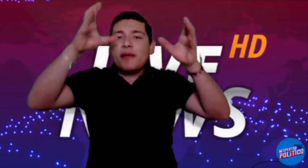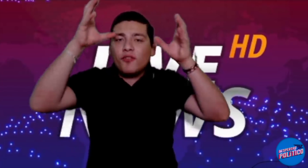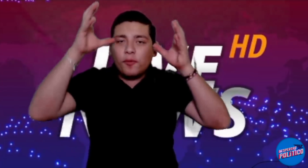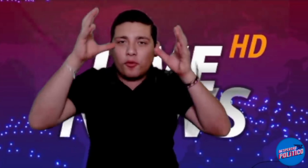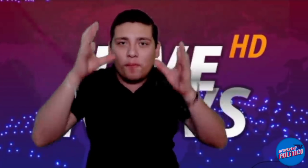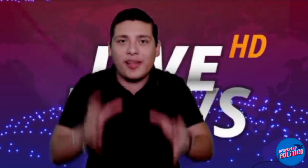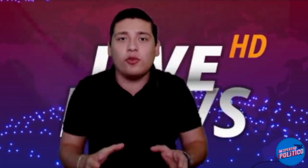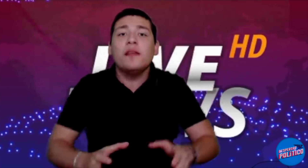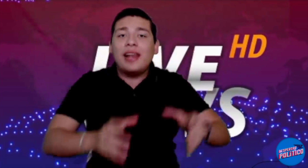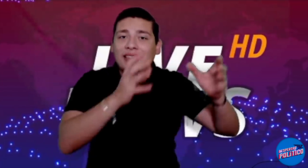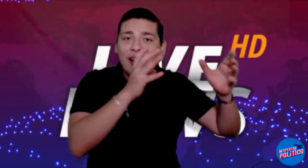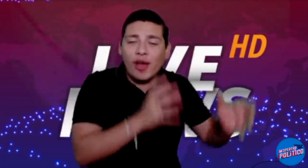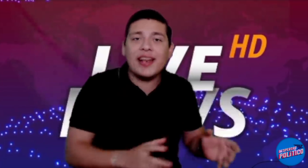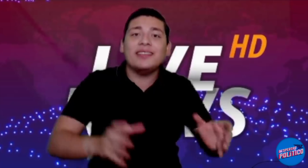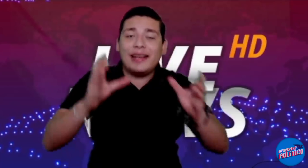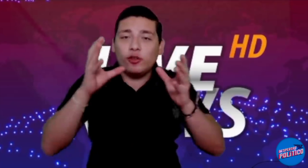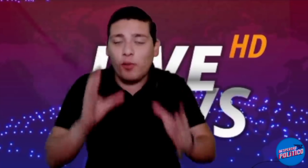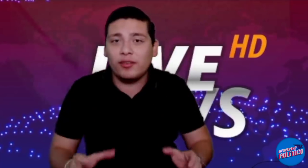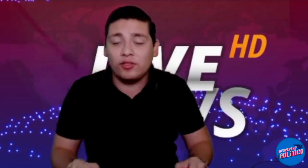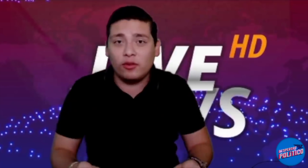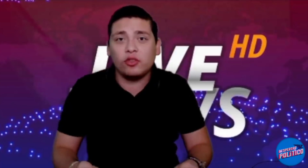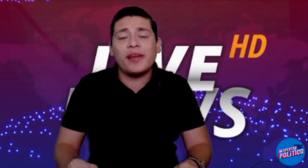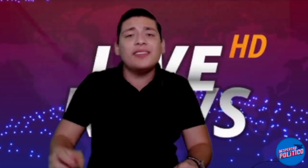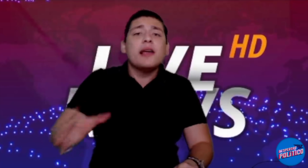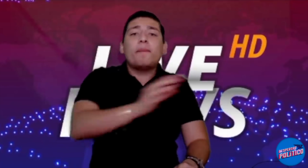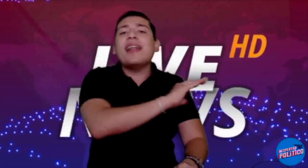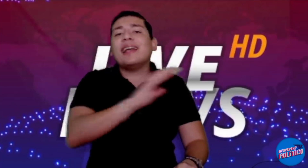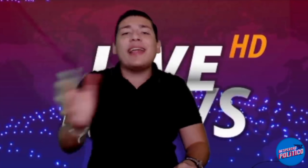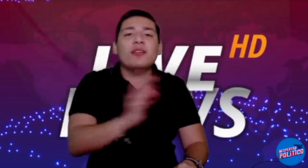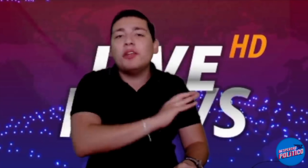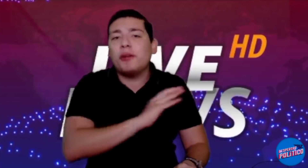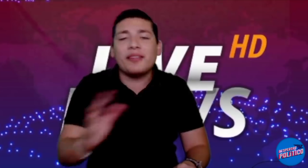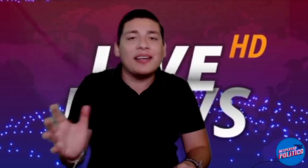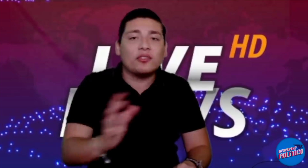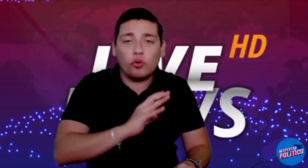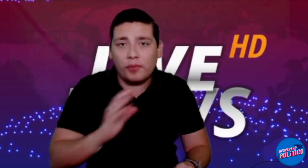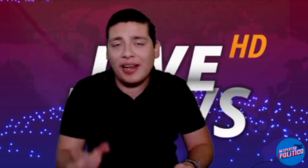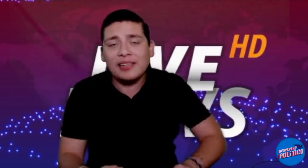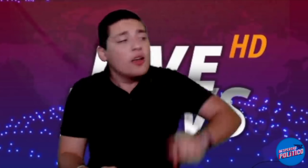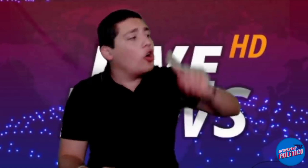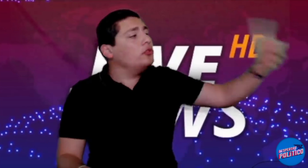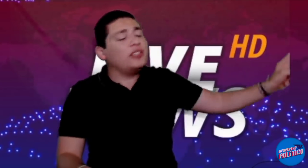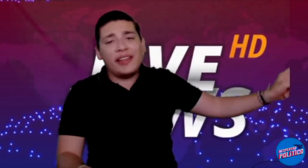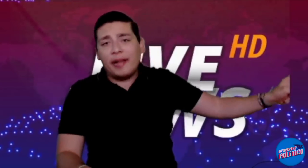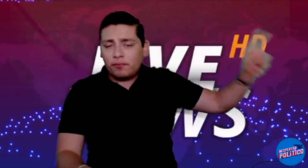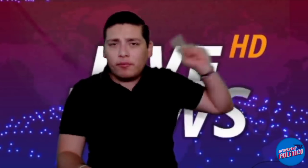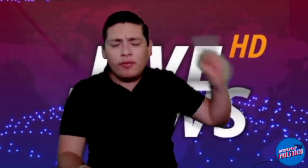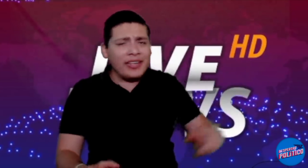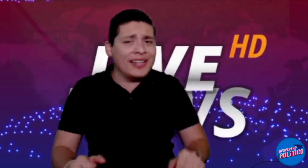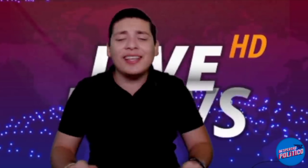están limpiando por completo las aduanas y los puertos de nuestro país para que ya no se permitan las corruptelas como